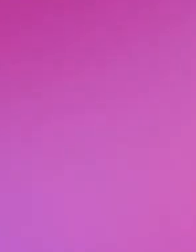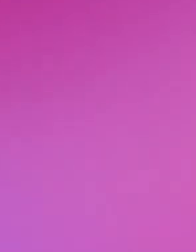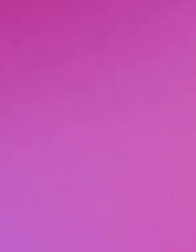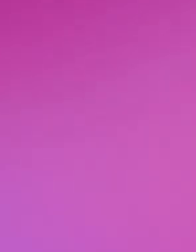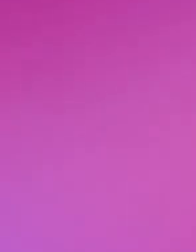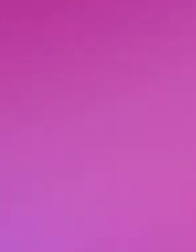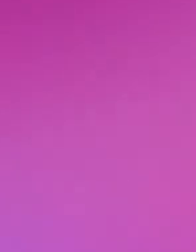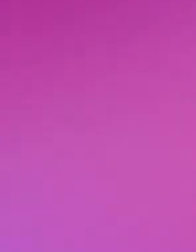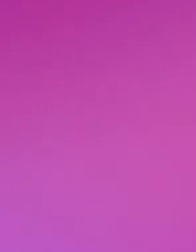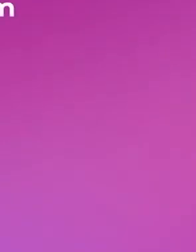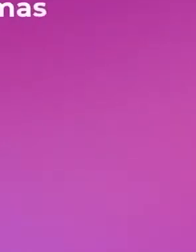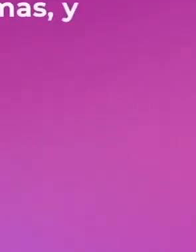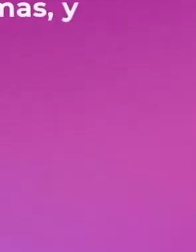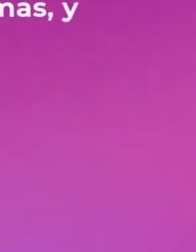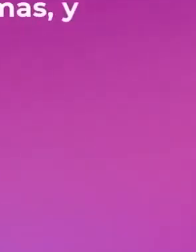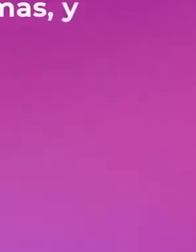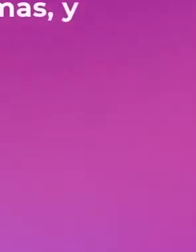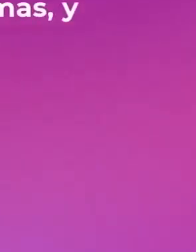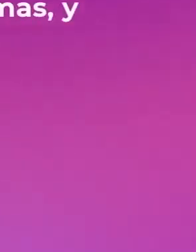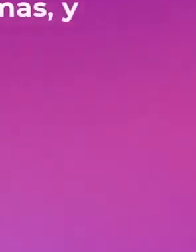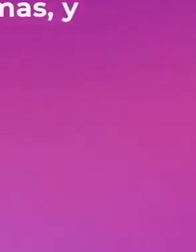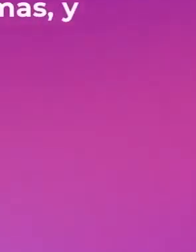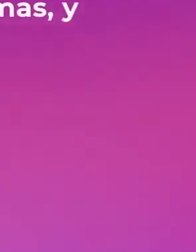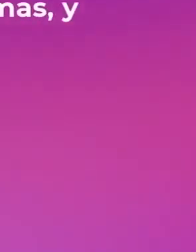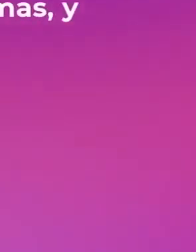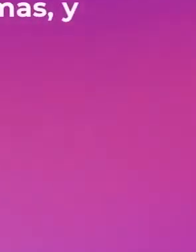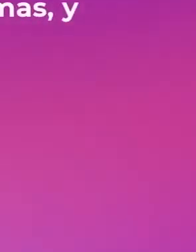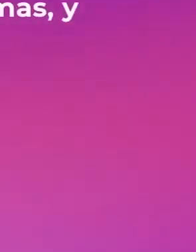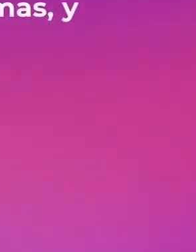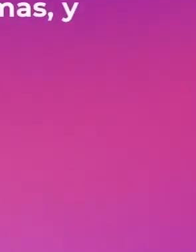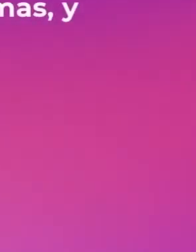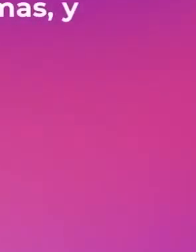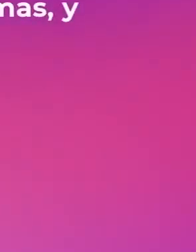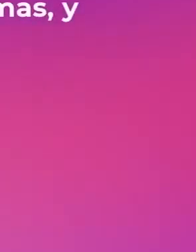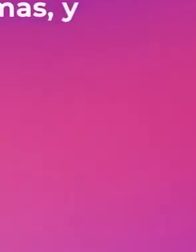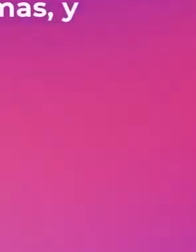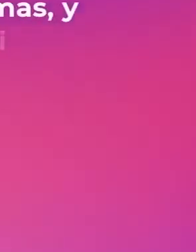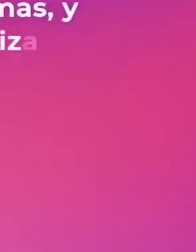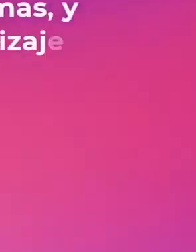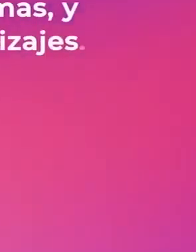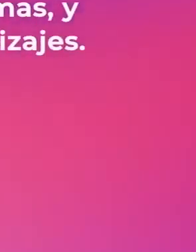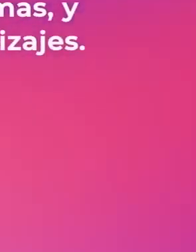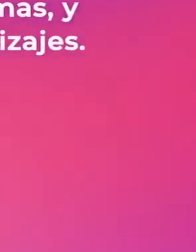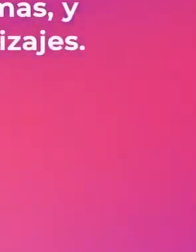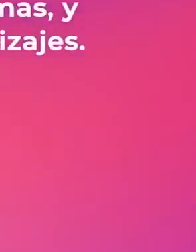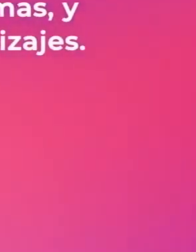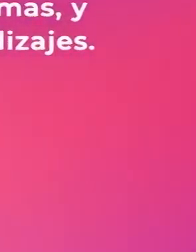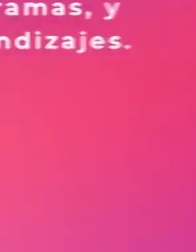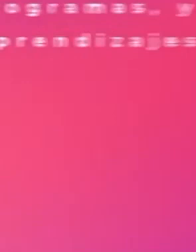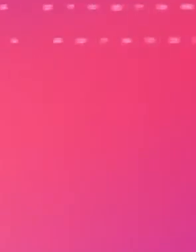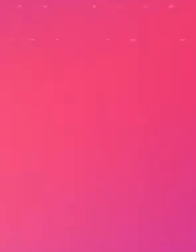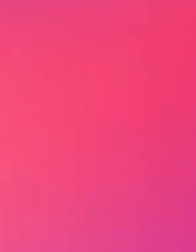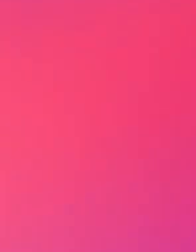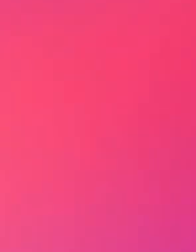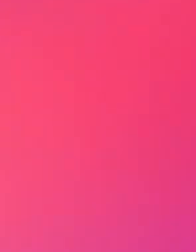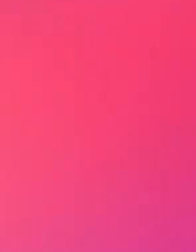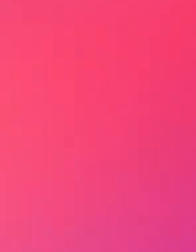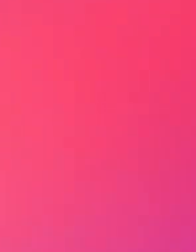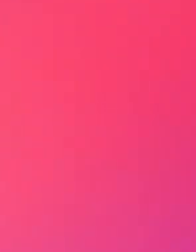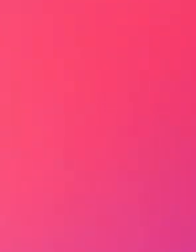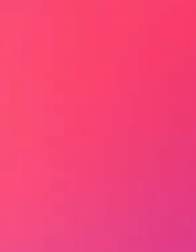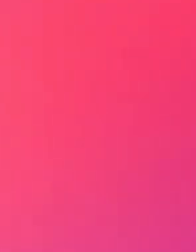aprendeencasa.cep.gov.mx, en donde podrás ver nuevamente los videos de los programas y además encontrarás actividades para fortalecer tus